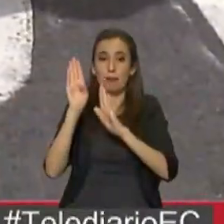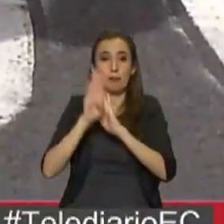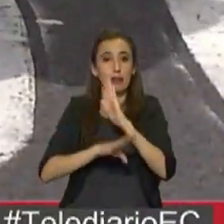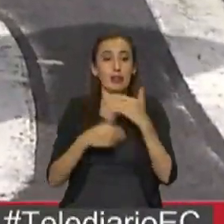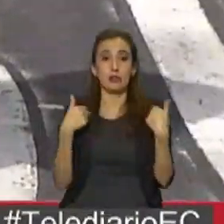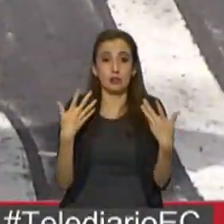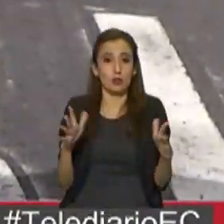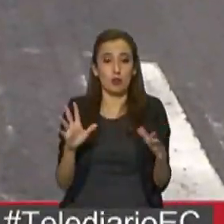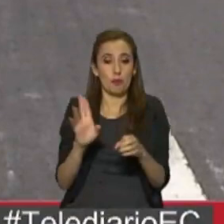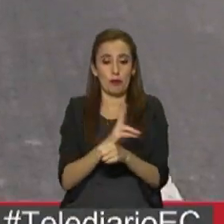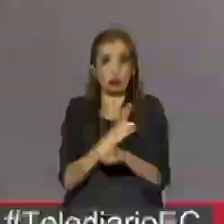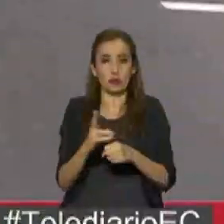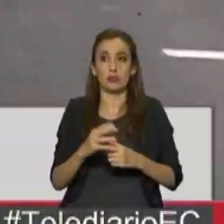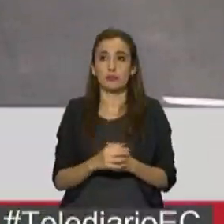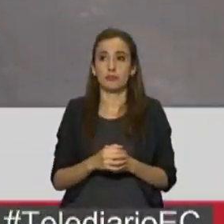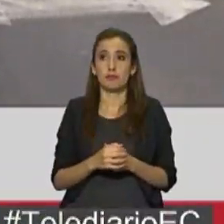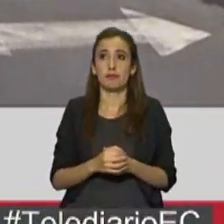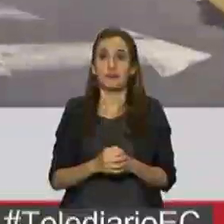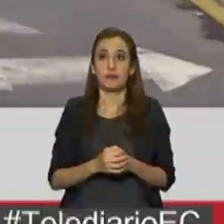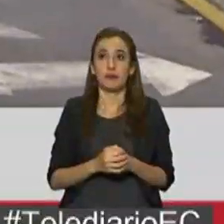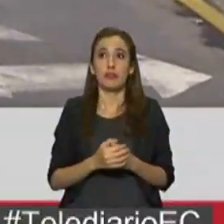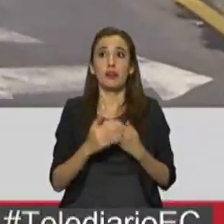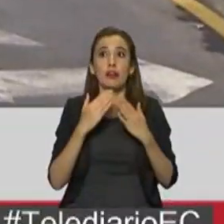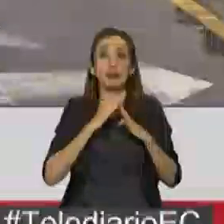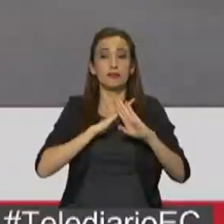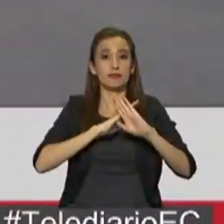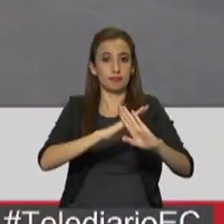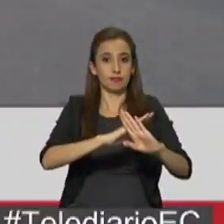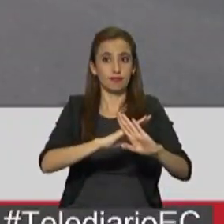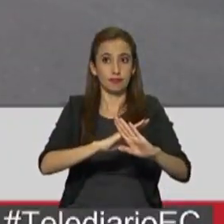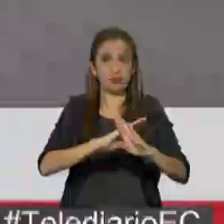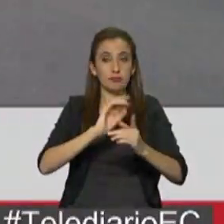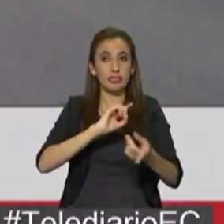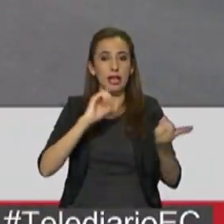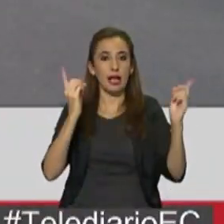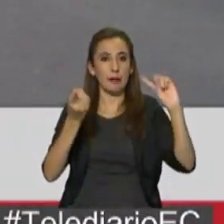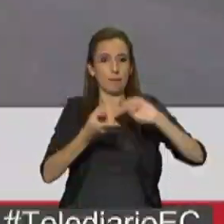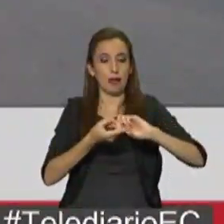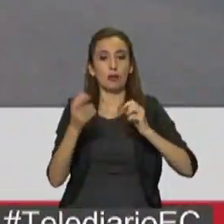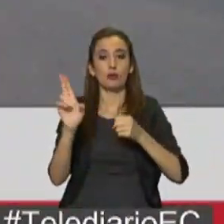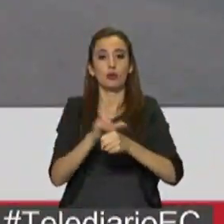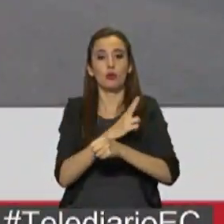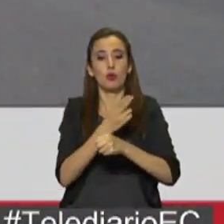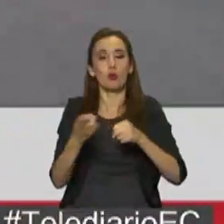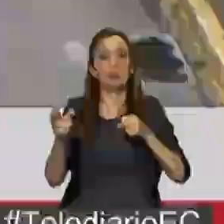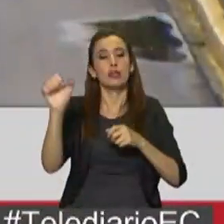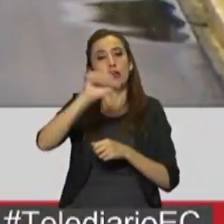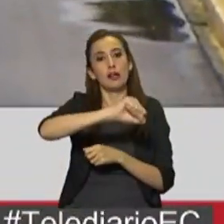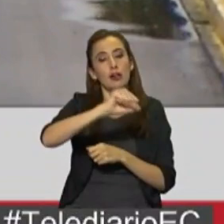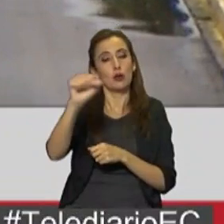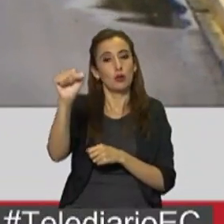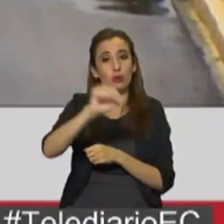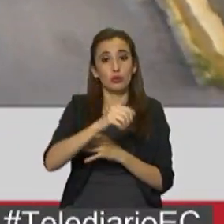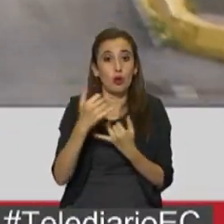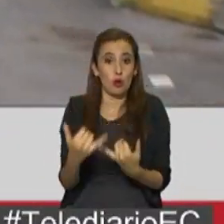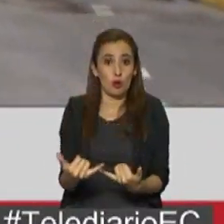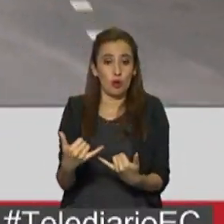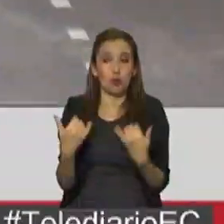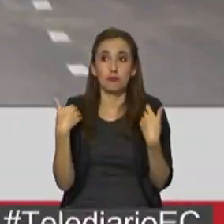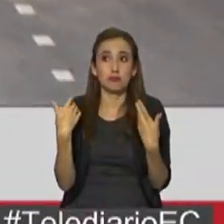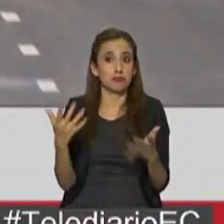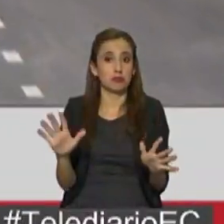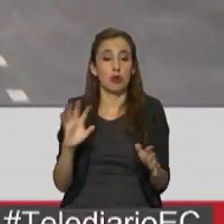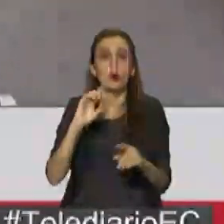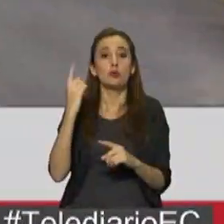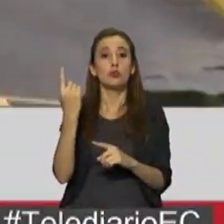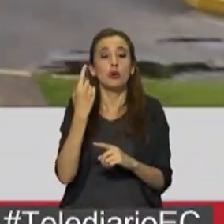las medidas de restricción para evitar la propagación del cob in 19 ha cambiado la cotidianidad de nuestros desplazamientos actualmente los vehículos pueden